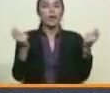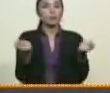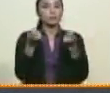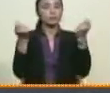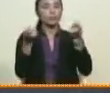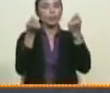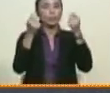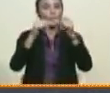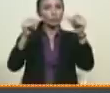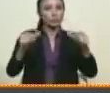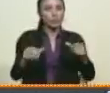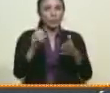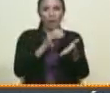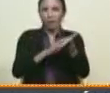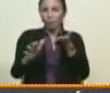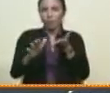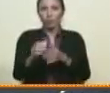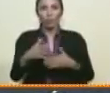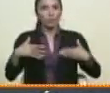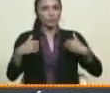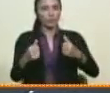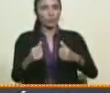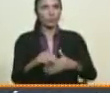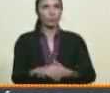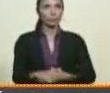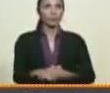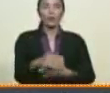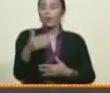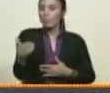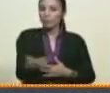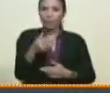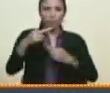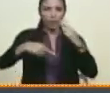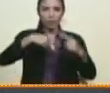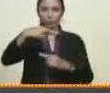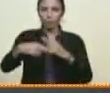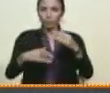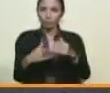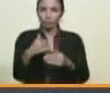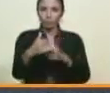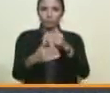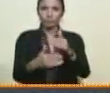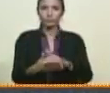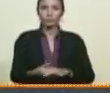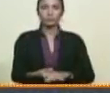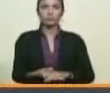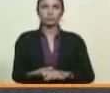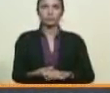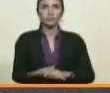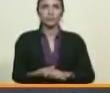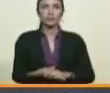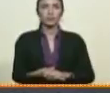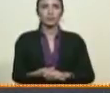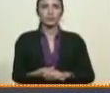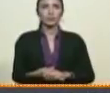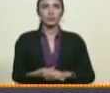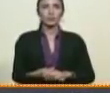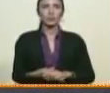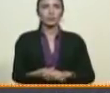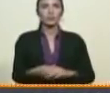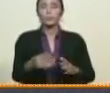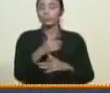salud es muy importante es clave en la revolución que va en adelante de aquí hacia el 2025 el plan